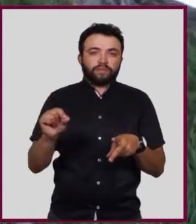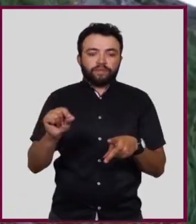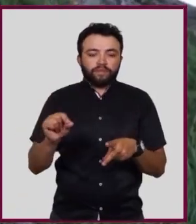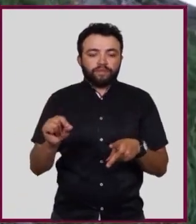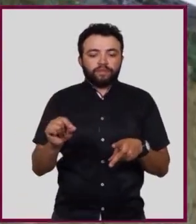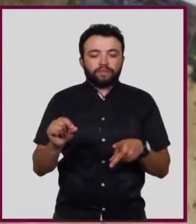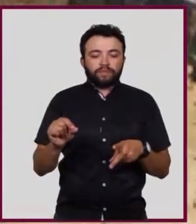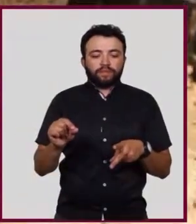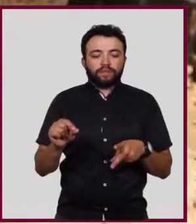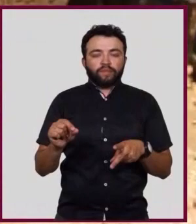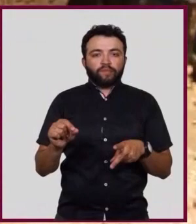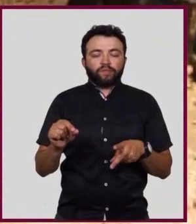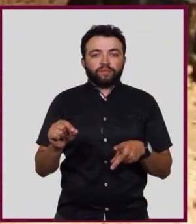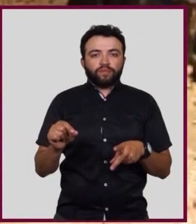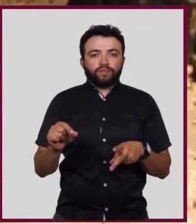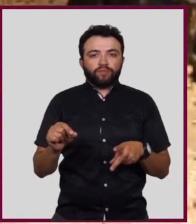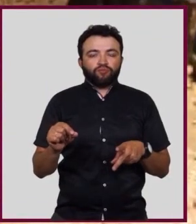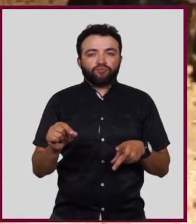y pues